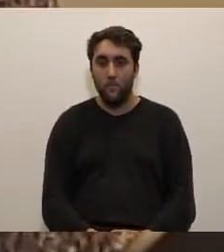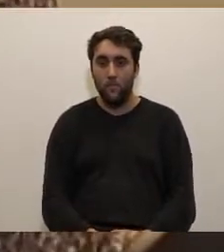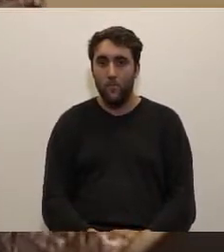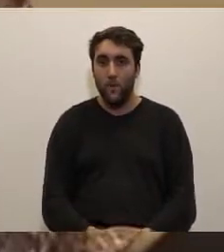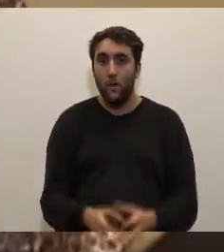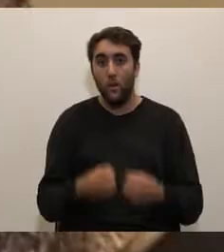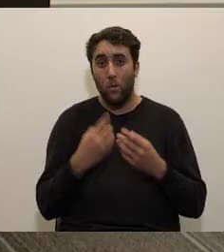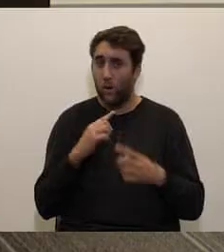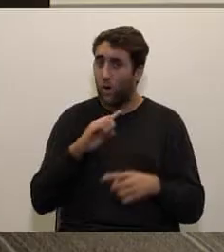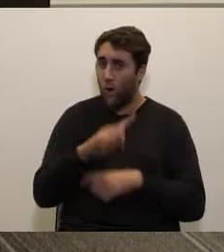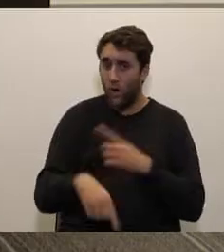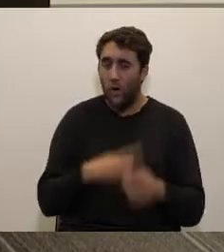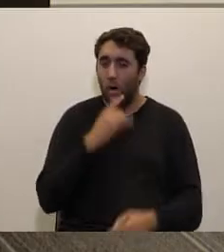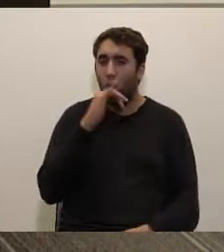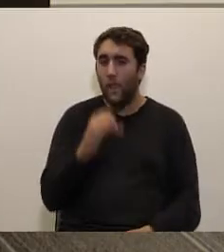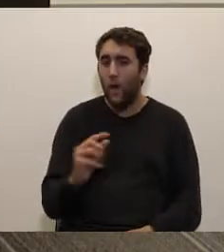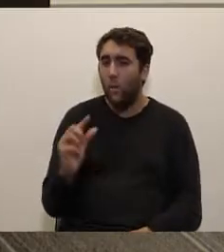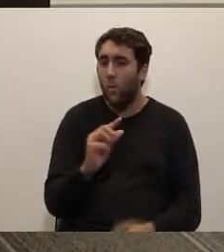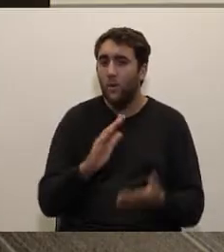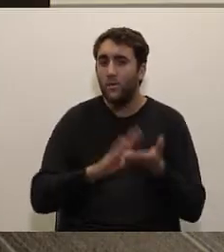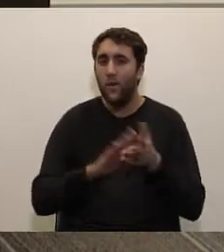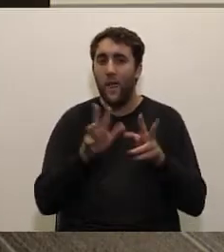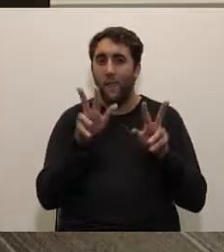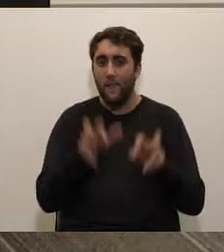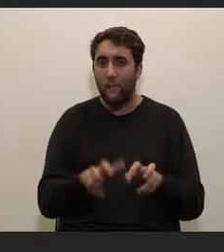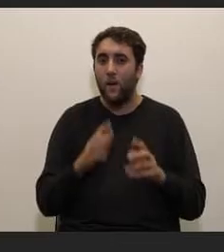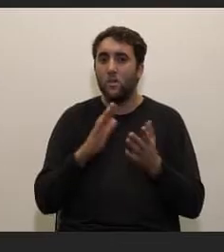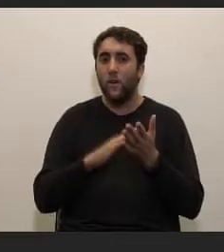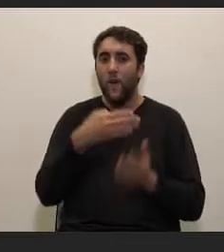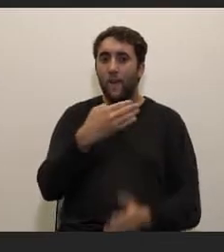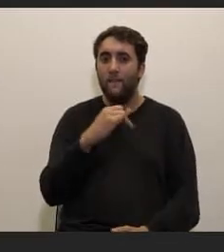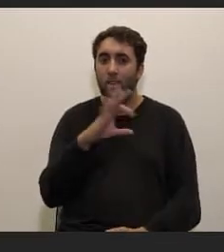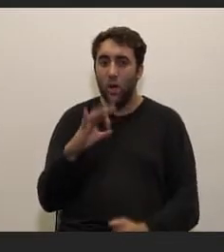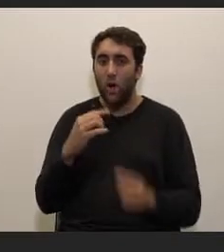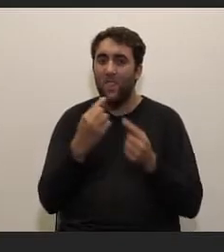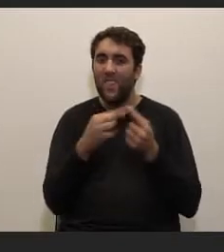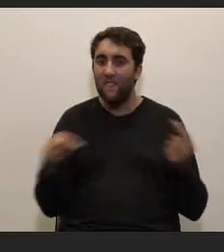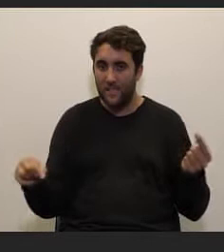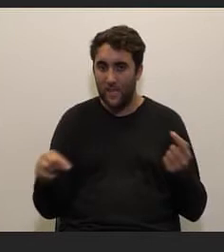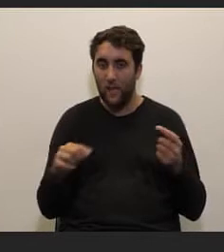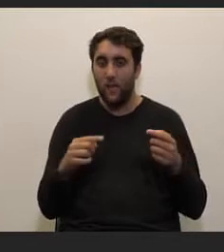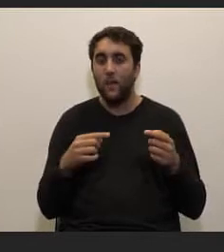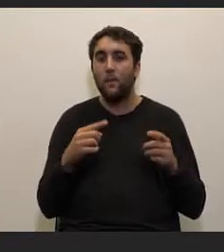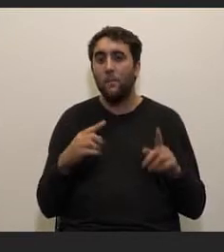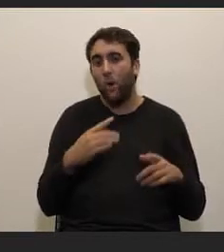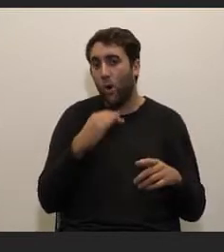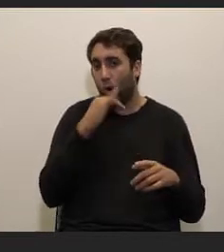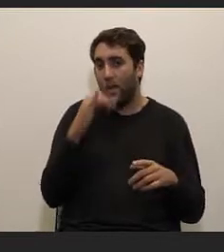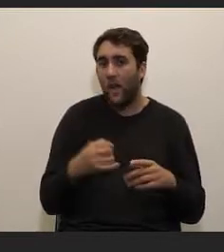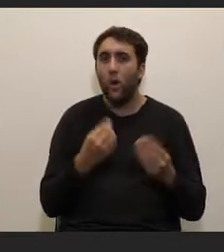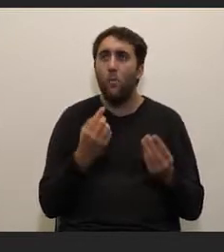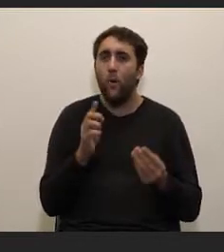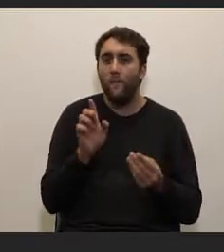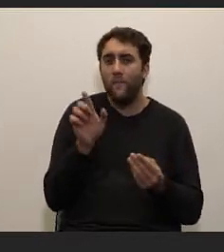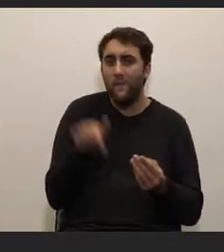Bueno, voy siguiendo y voy a contar un poco de Biodiversidad. Si bien Victoria mencionó, bueno, quería contarles cómo